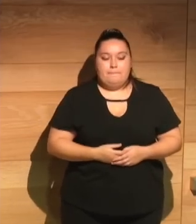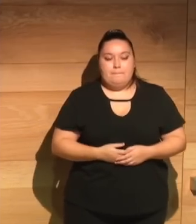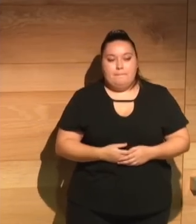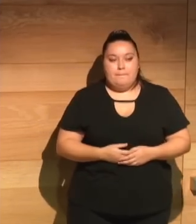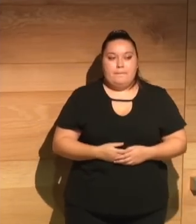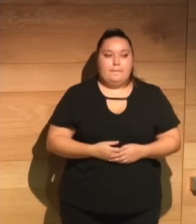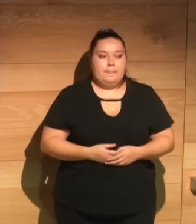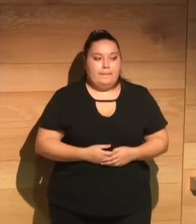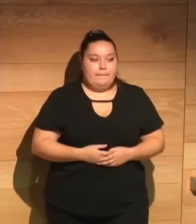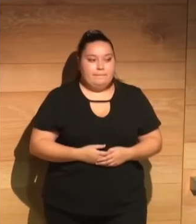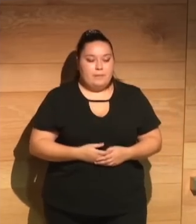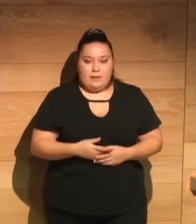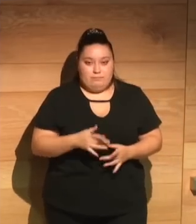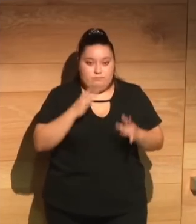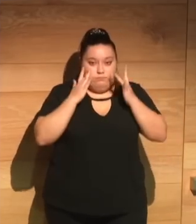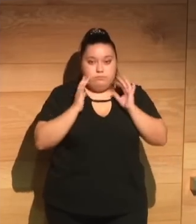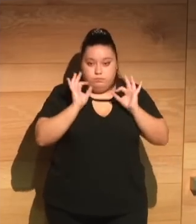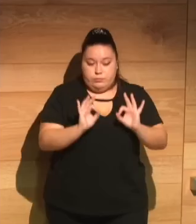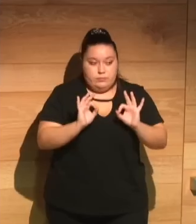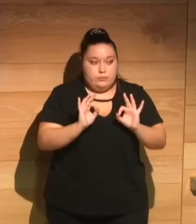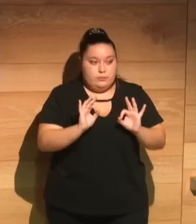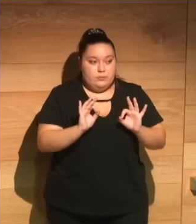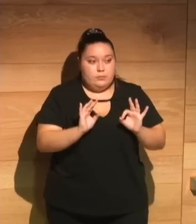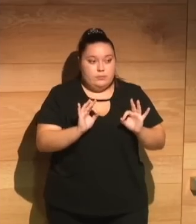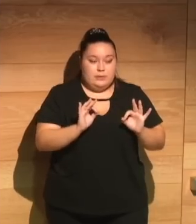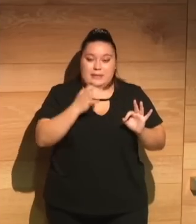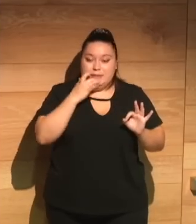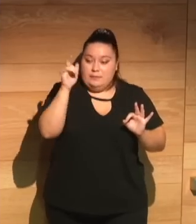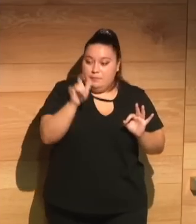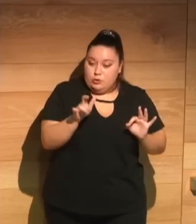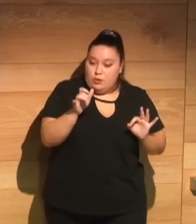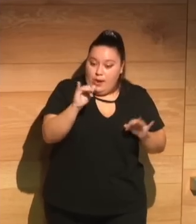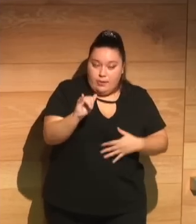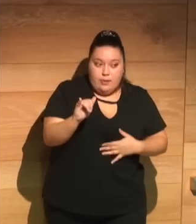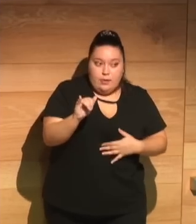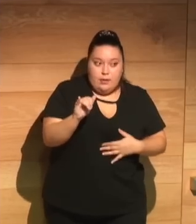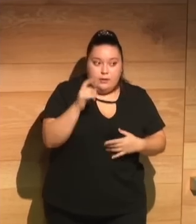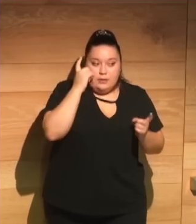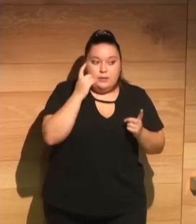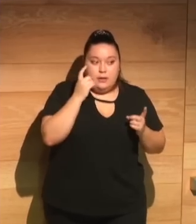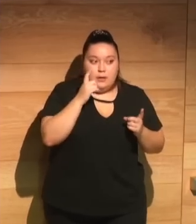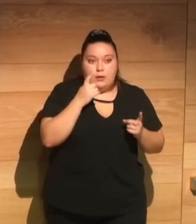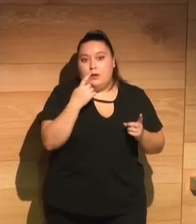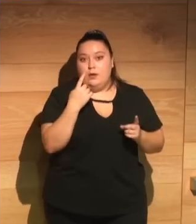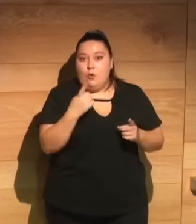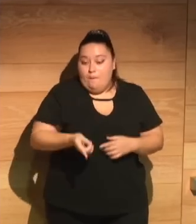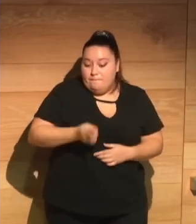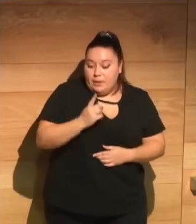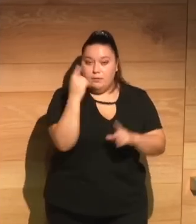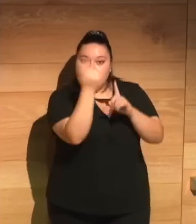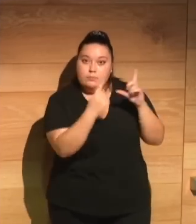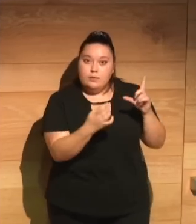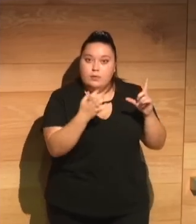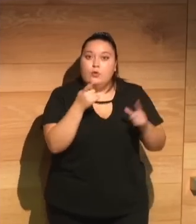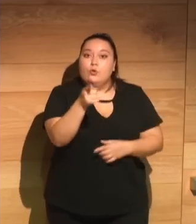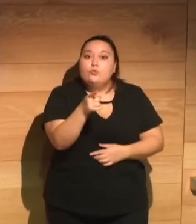decir. Sí, es literalmente así. O sea, sí, y además, si aparece cualquier hombre por medio, lo primero que harás será intentar dibujar un pene con ello. Es decir, tú fabricas un